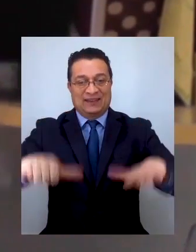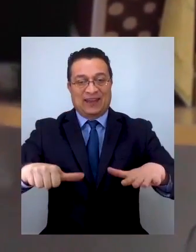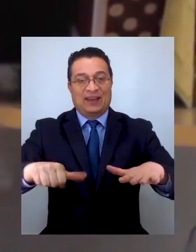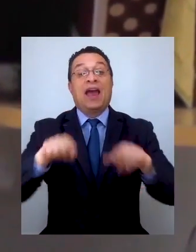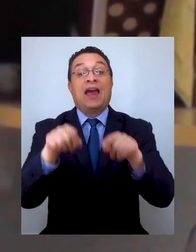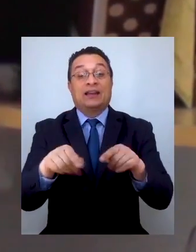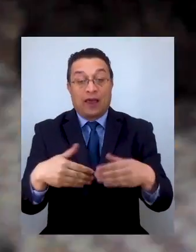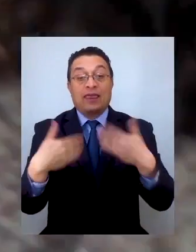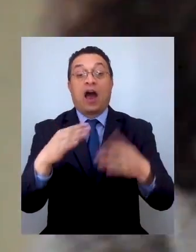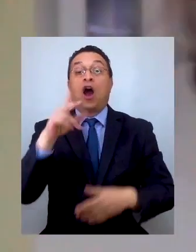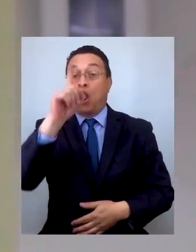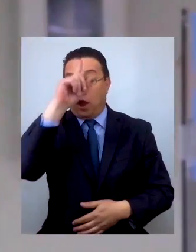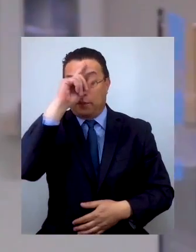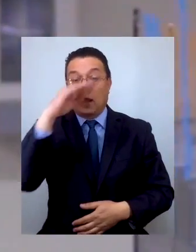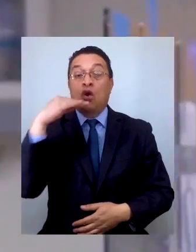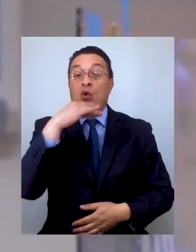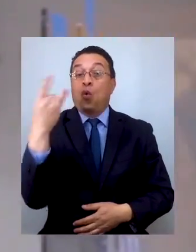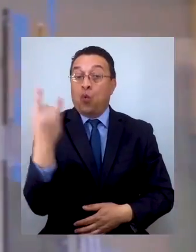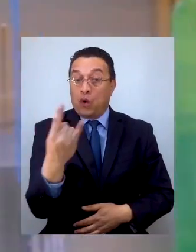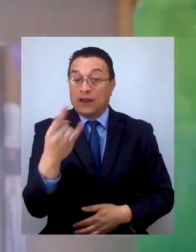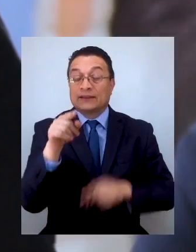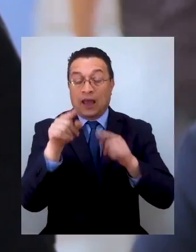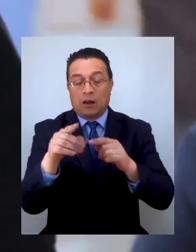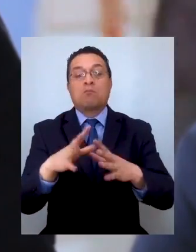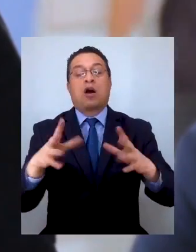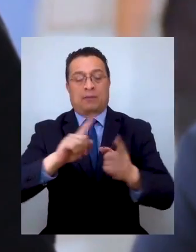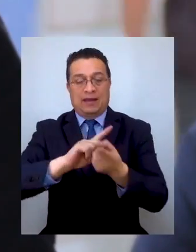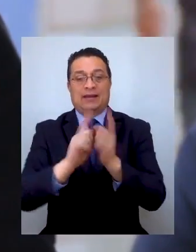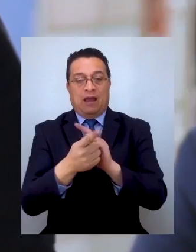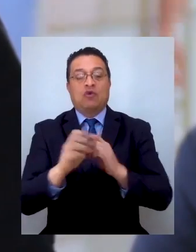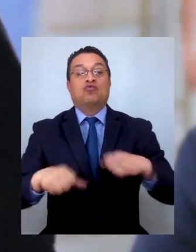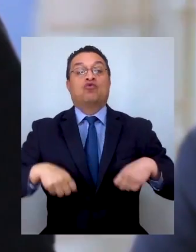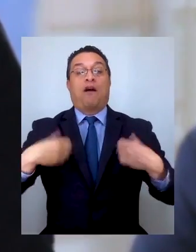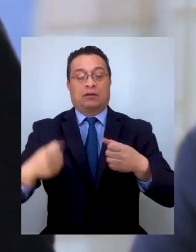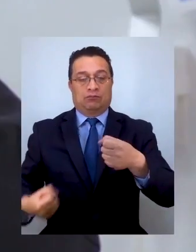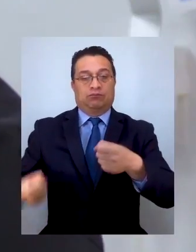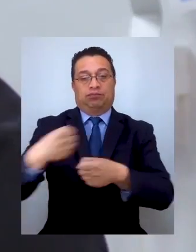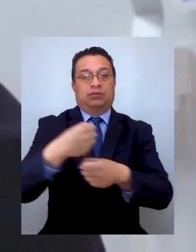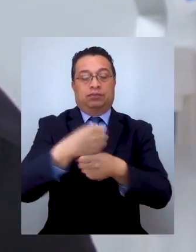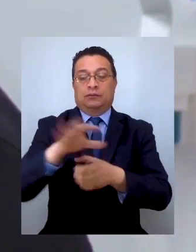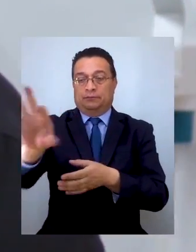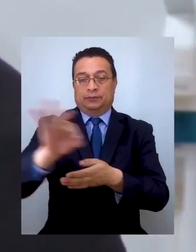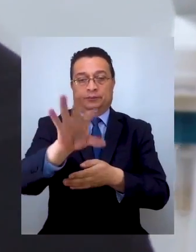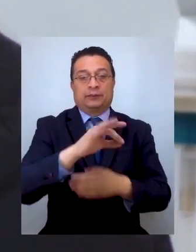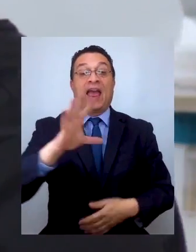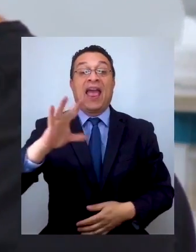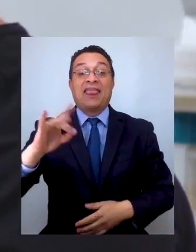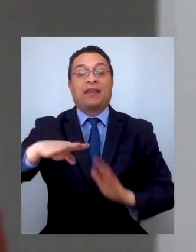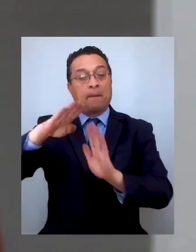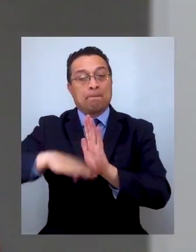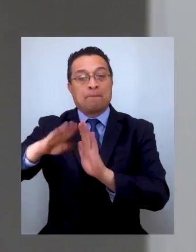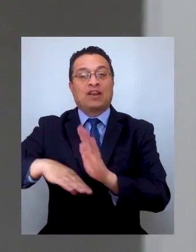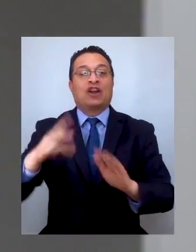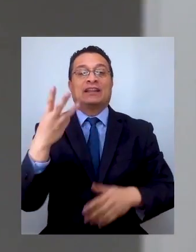2016, lo que genera en el Hospital de Urgencia y Asistencia Pública un fuerte recambio generacional, con cargos de personal con